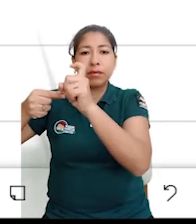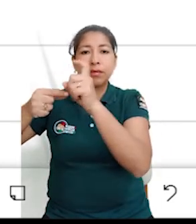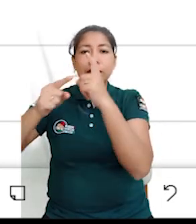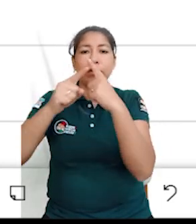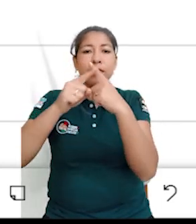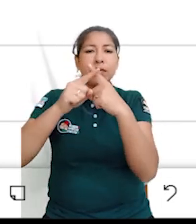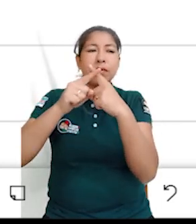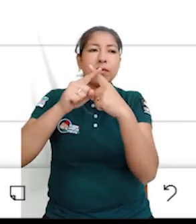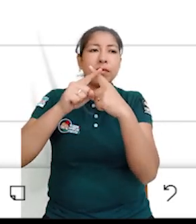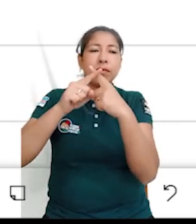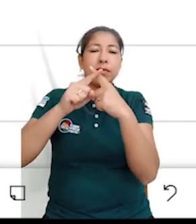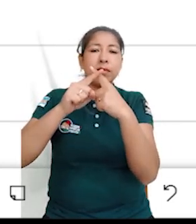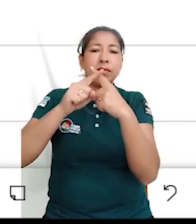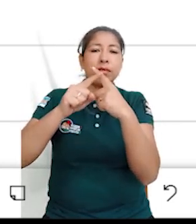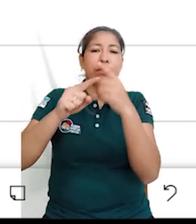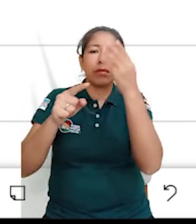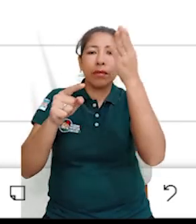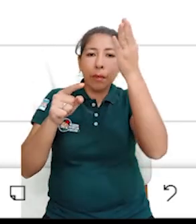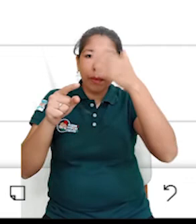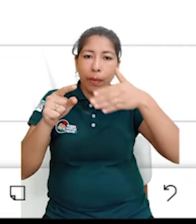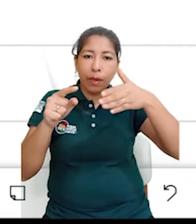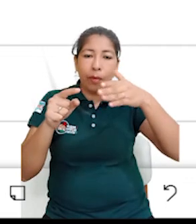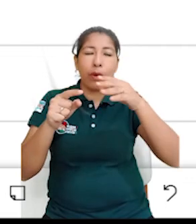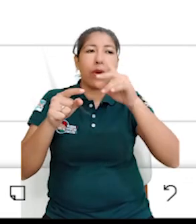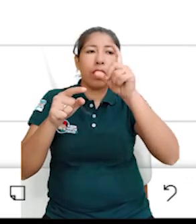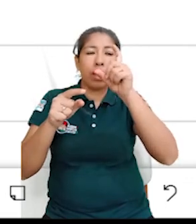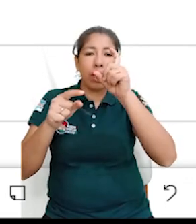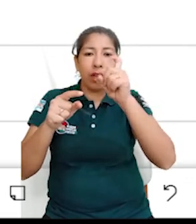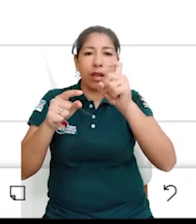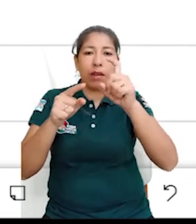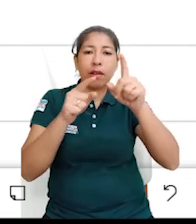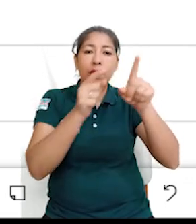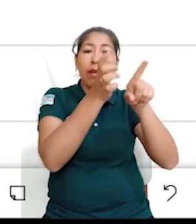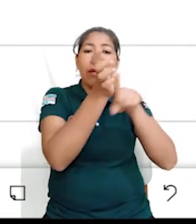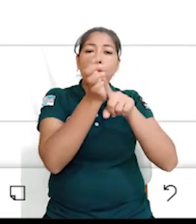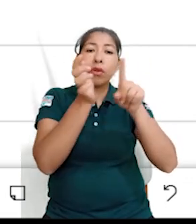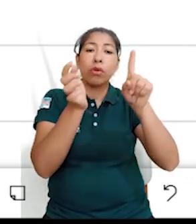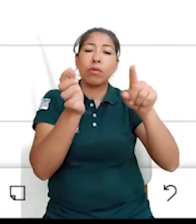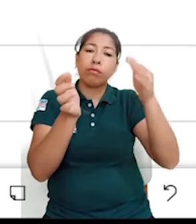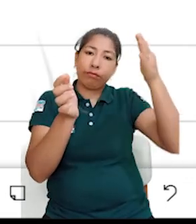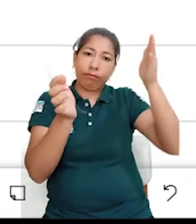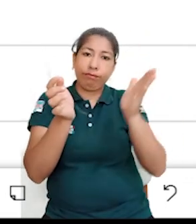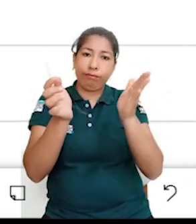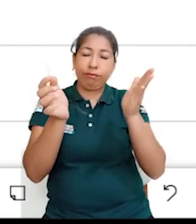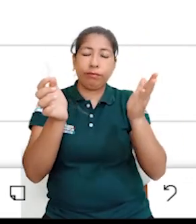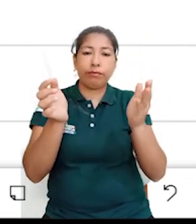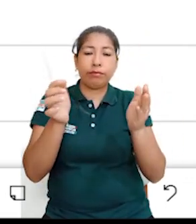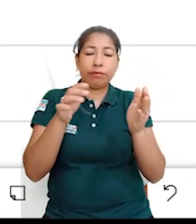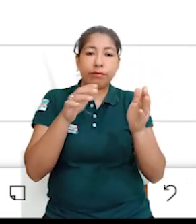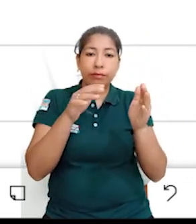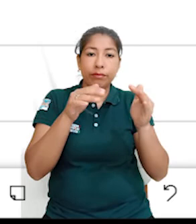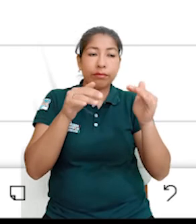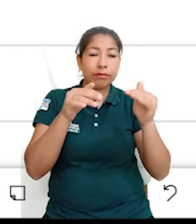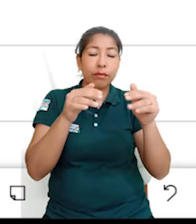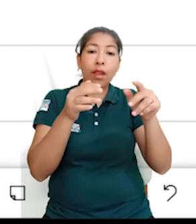el segundo argumento, que es x menos 1. Cerramos paréntesis. Y el